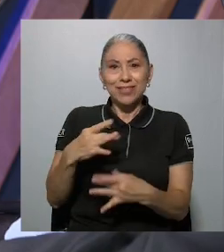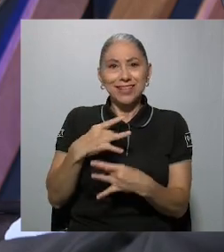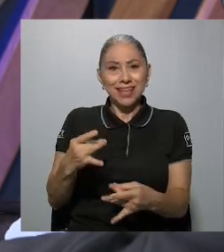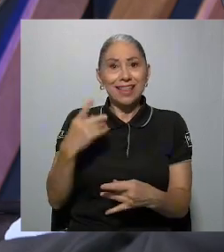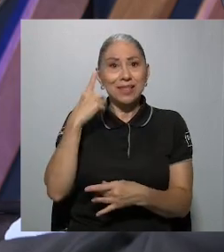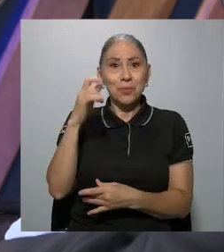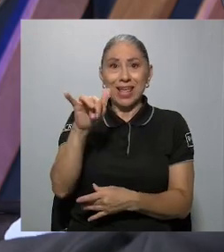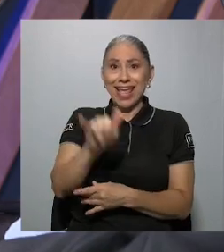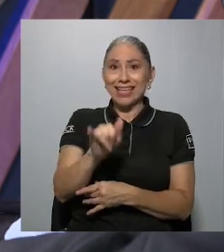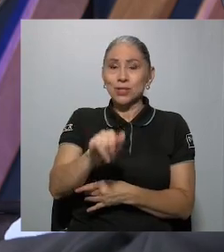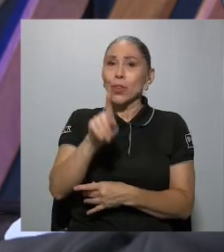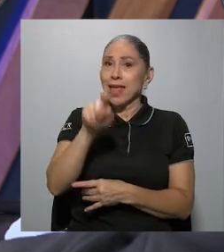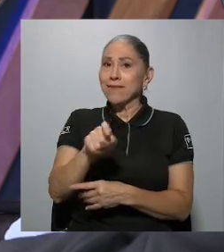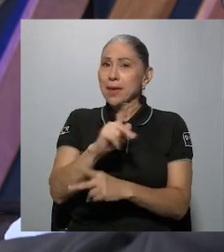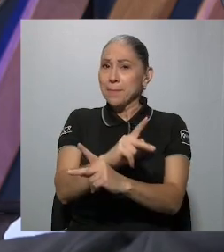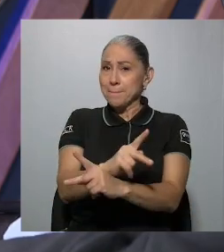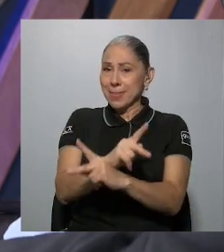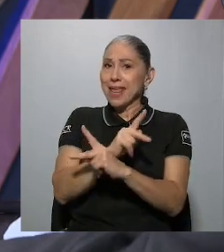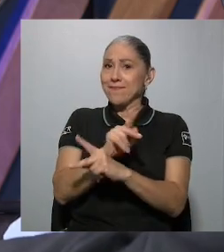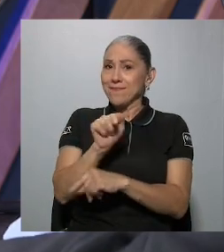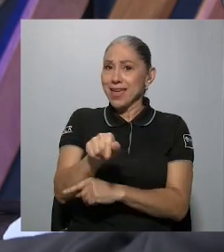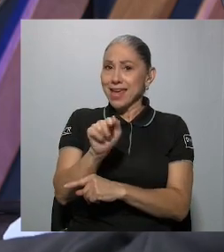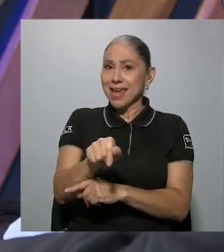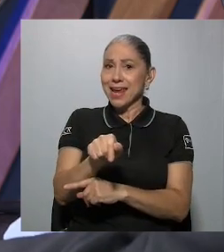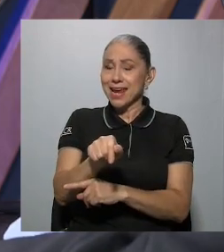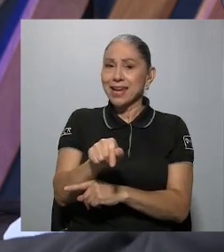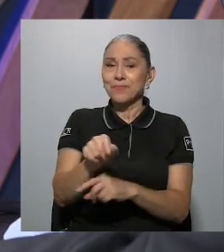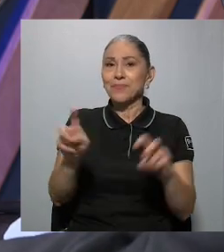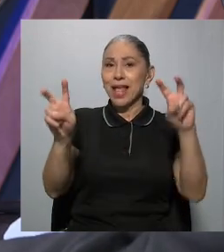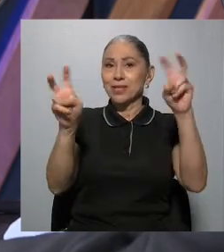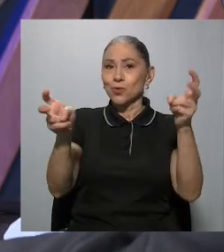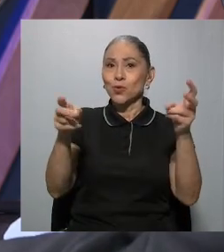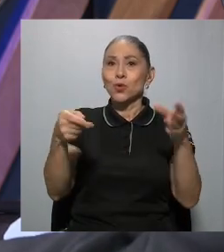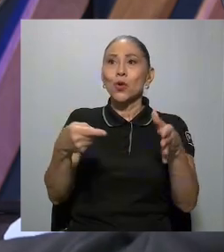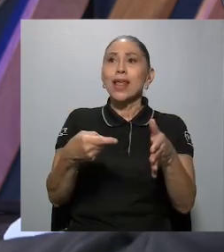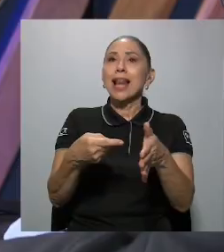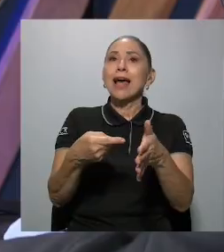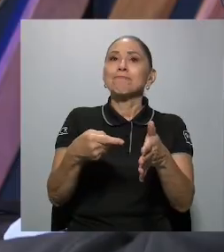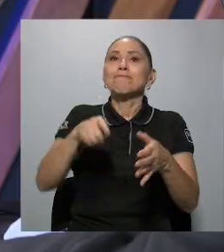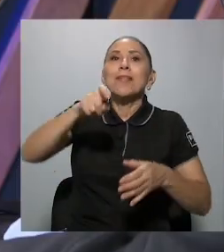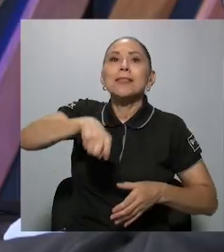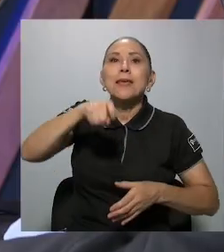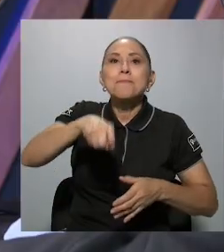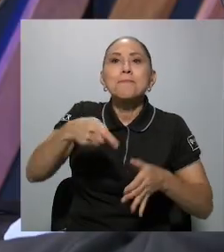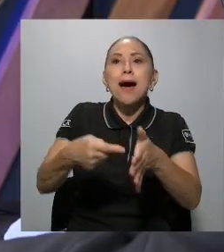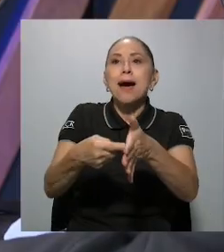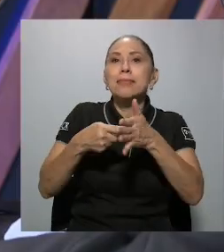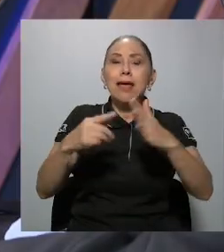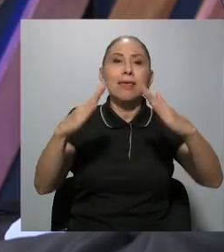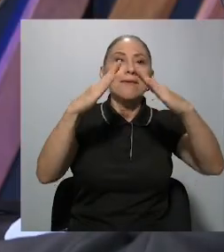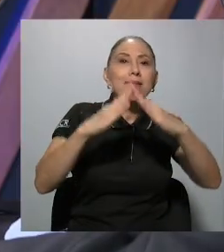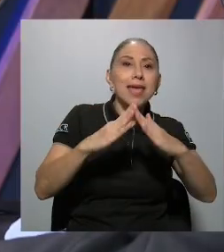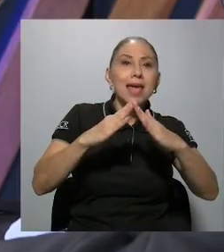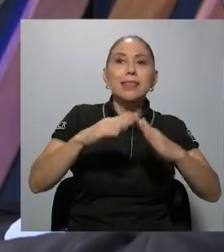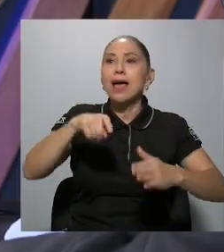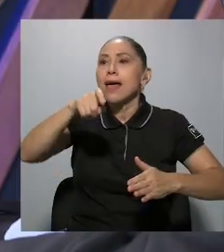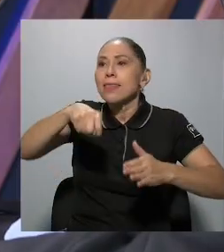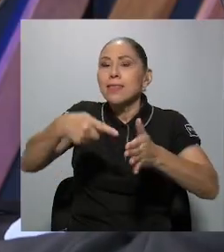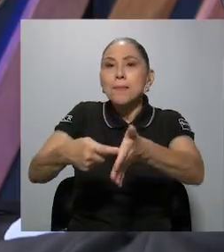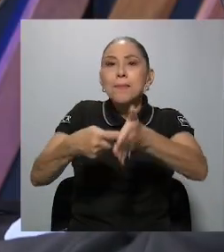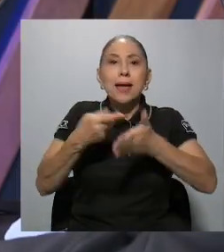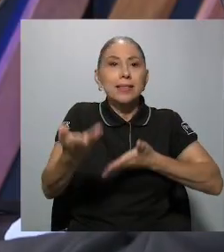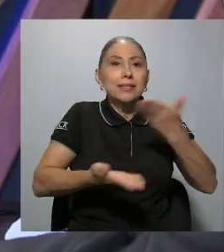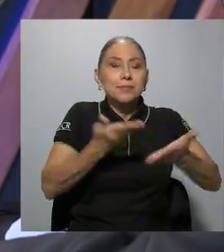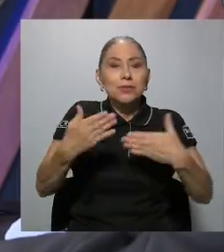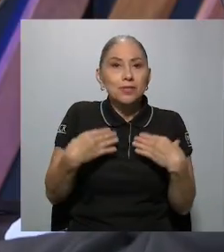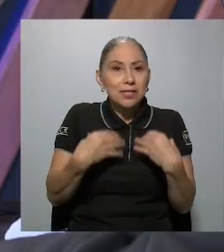interesante porque esto debe prever el asunto de la demanda de vivienda, la demanda